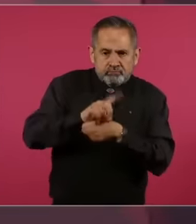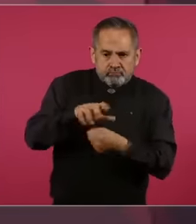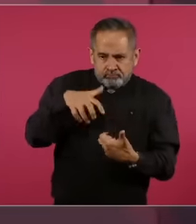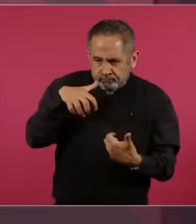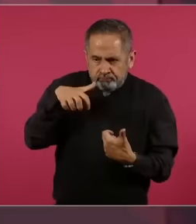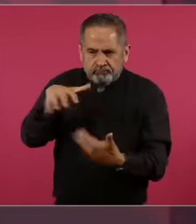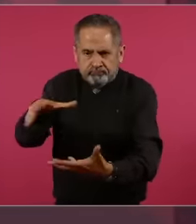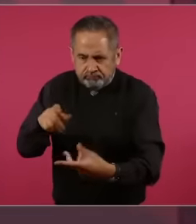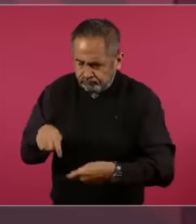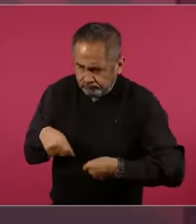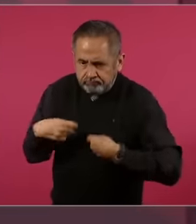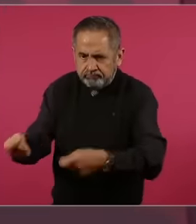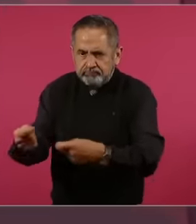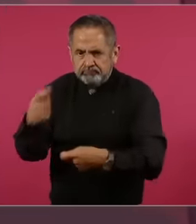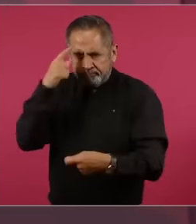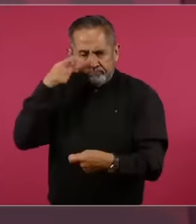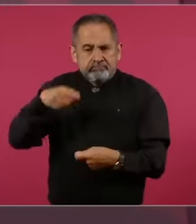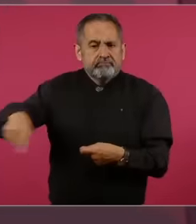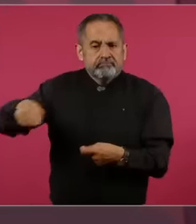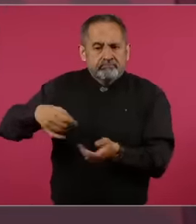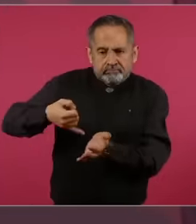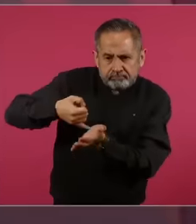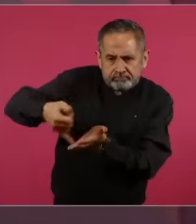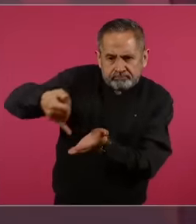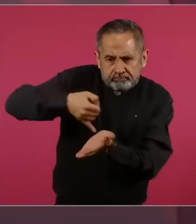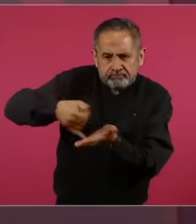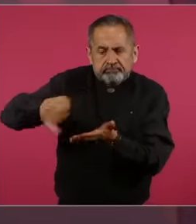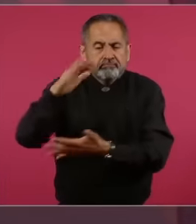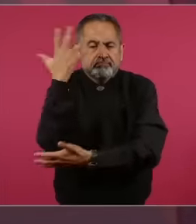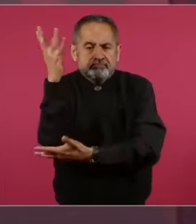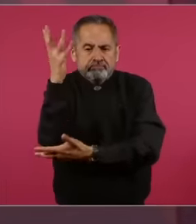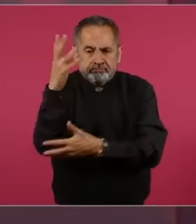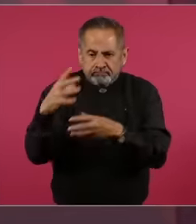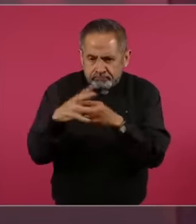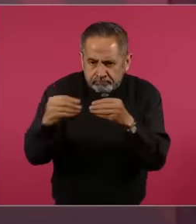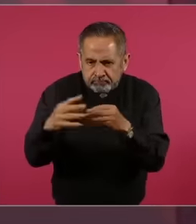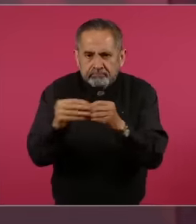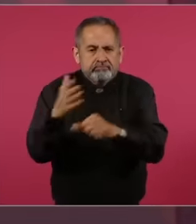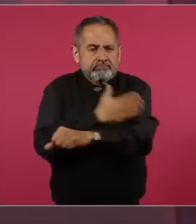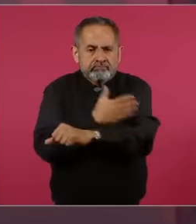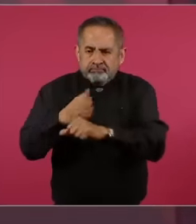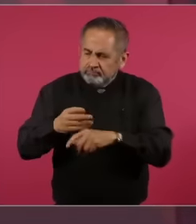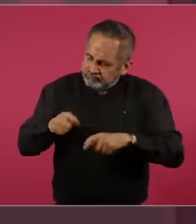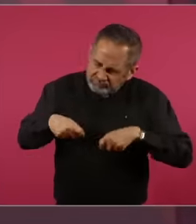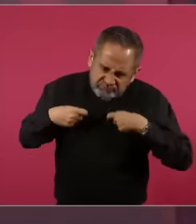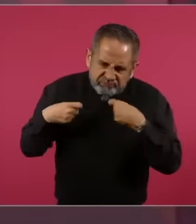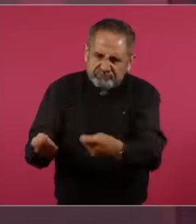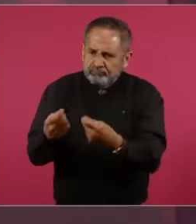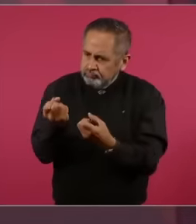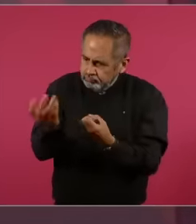la siembra de árboles frutales y maderables,